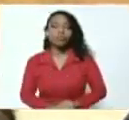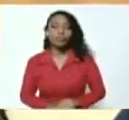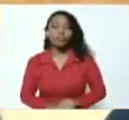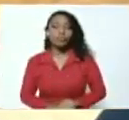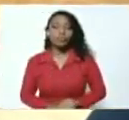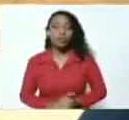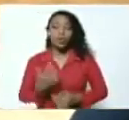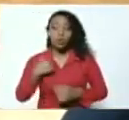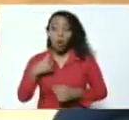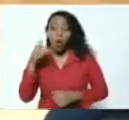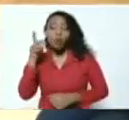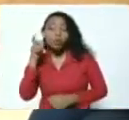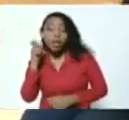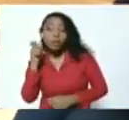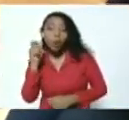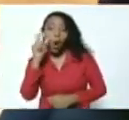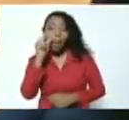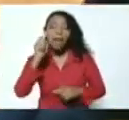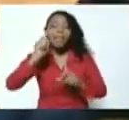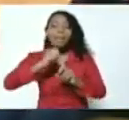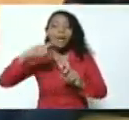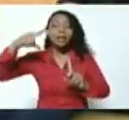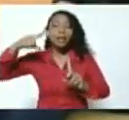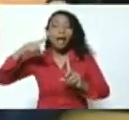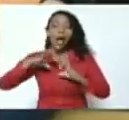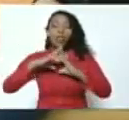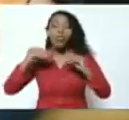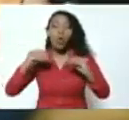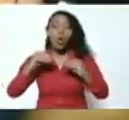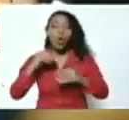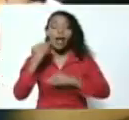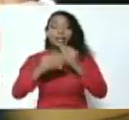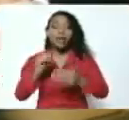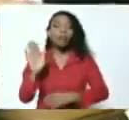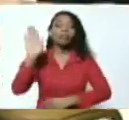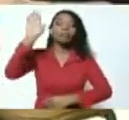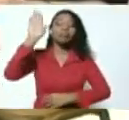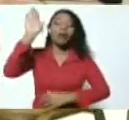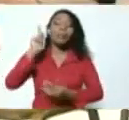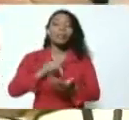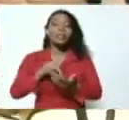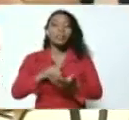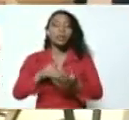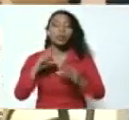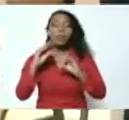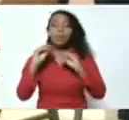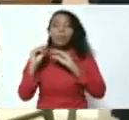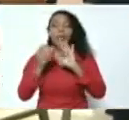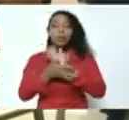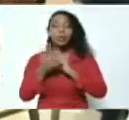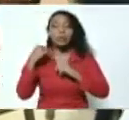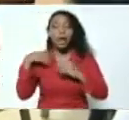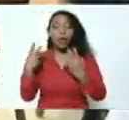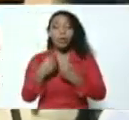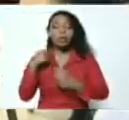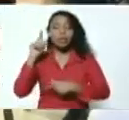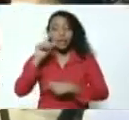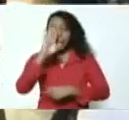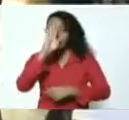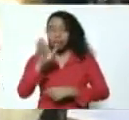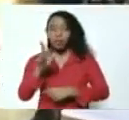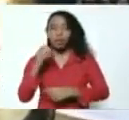Estaba oyendo al compañero palestino y a todos los que tomaron la palabra, pero sobre todo al compañero representante directo de